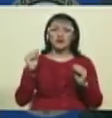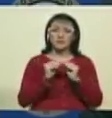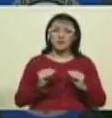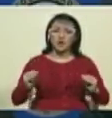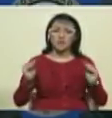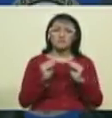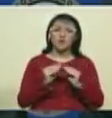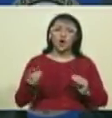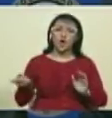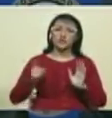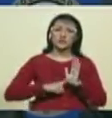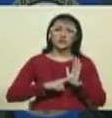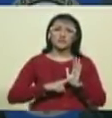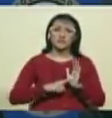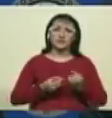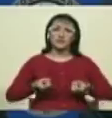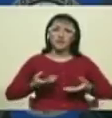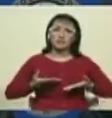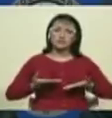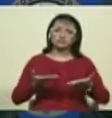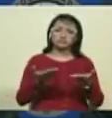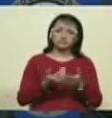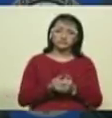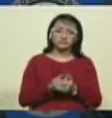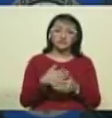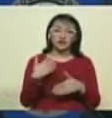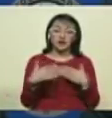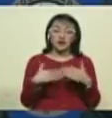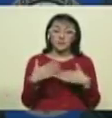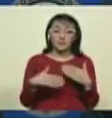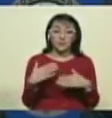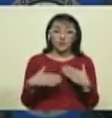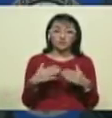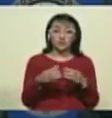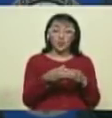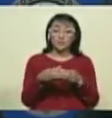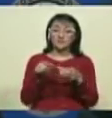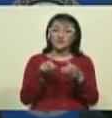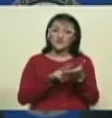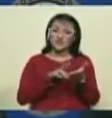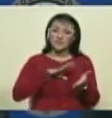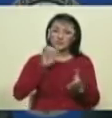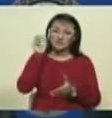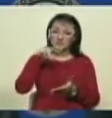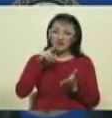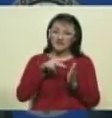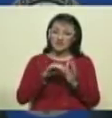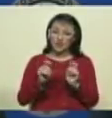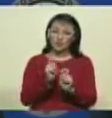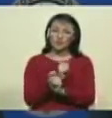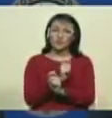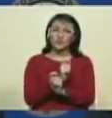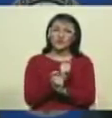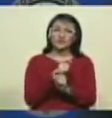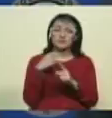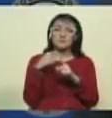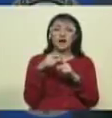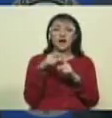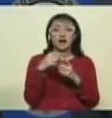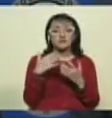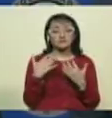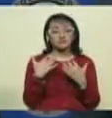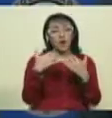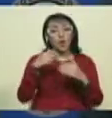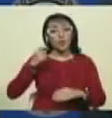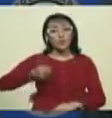dando beneficios o activó un proceso para que la Comisión de la Verdad de la Asamblea Nacional Constituyente y el Poder Judicial